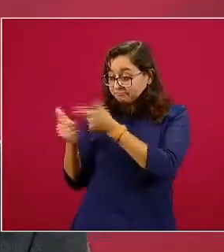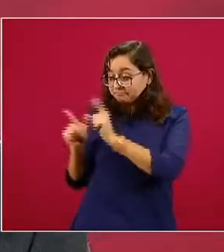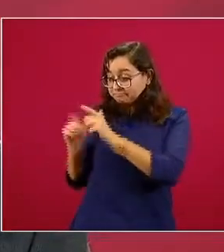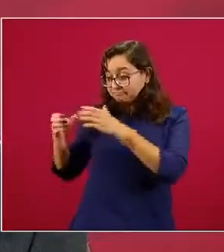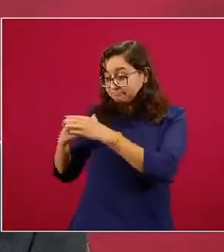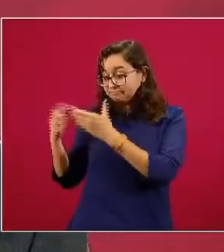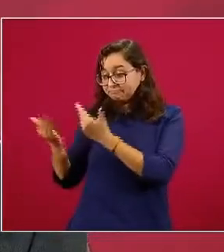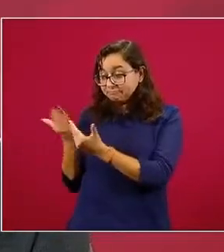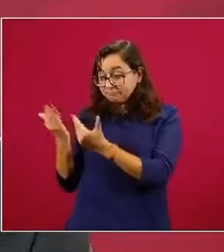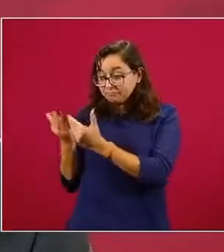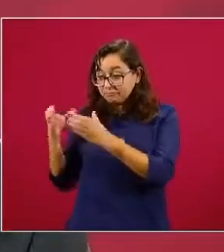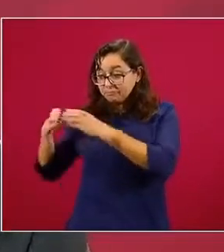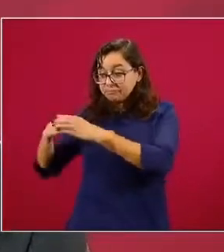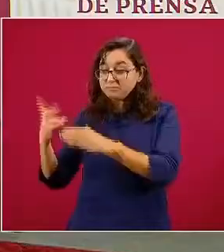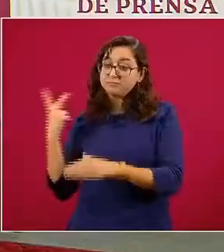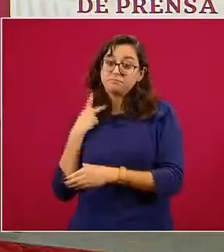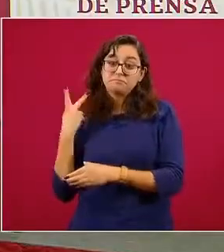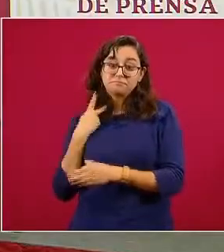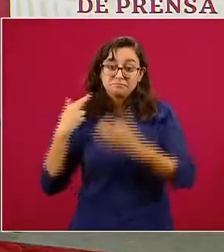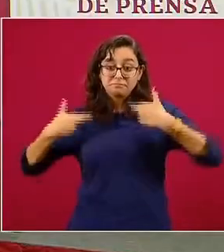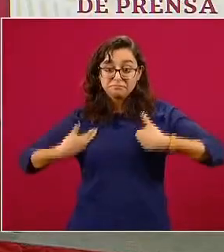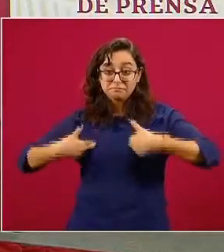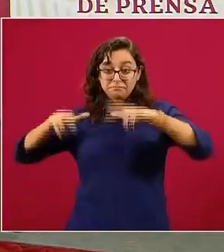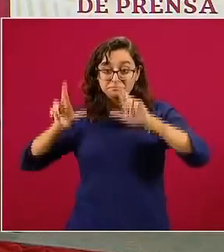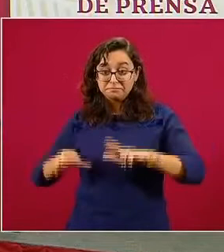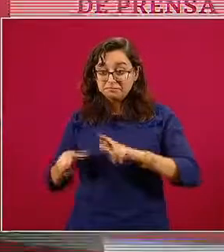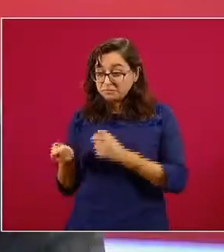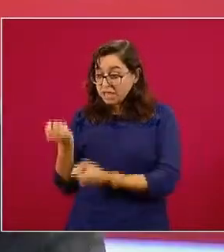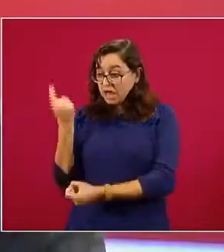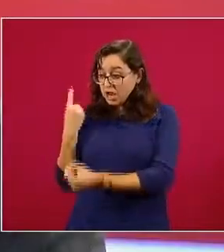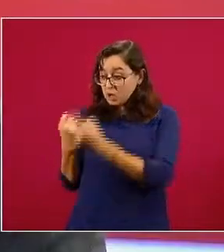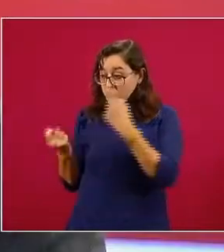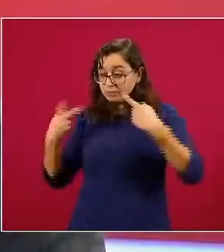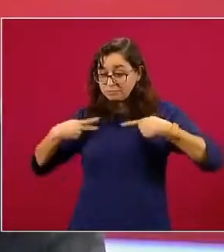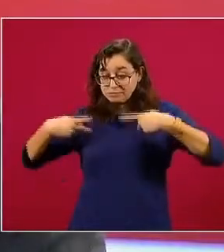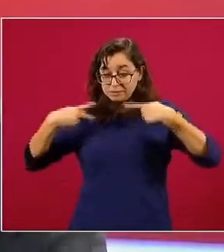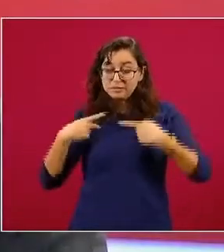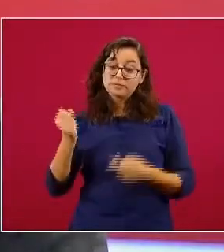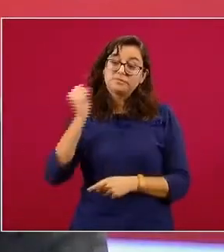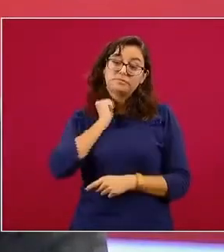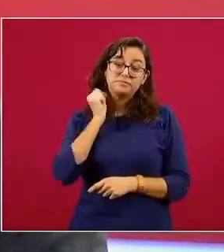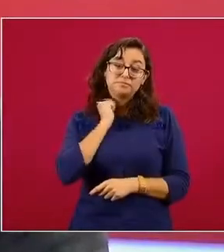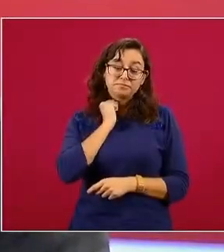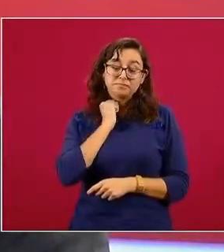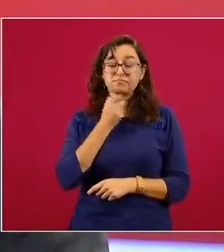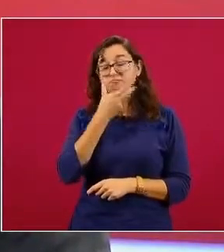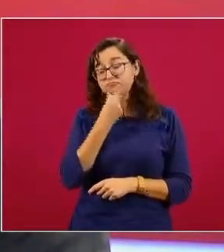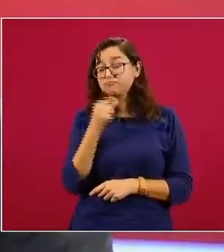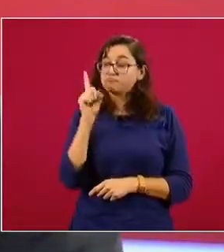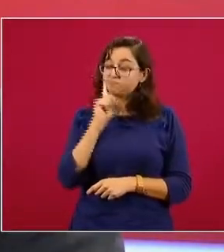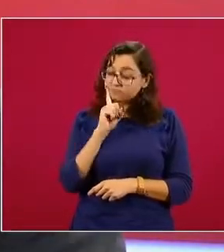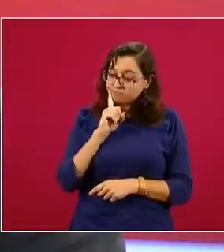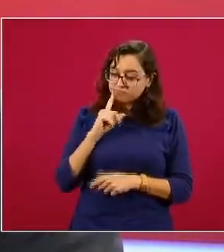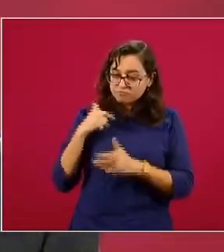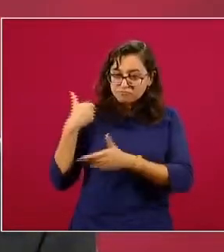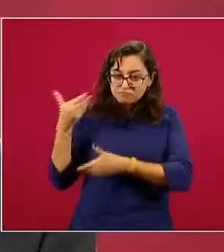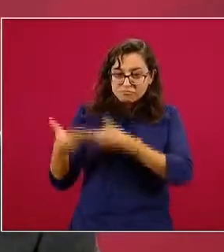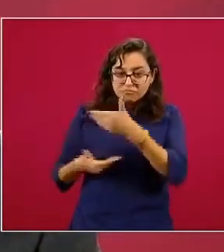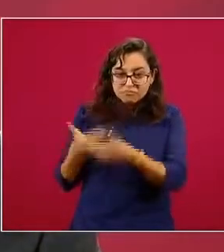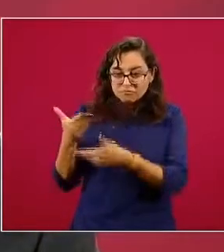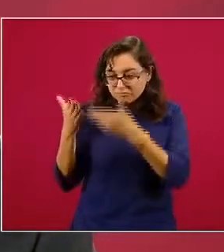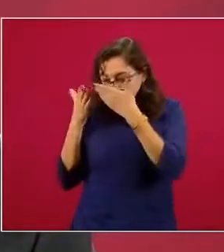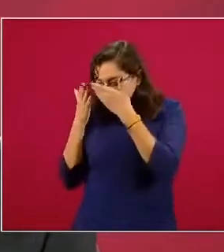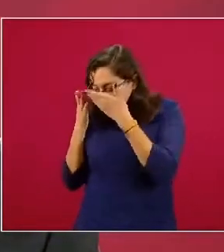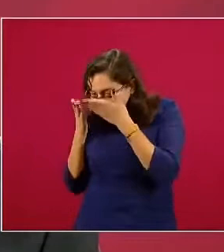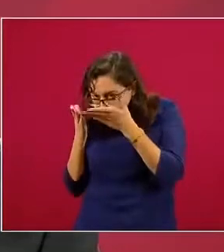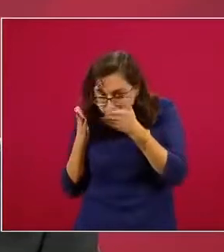grupos políticos representados por algunas pocas senadoras y senadores van a tener un interés mayor por